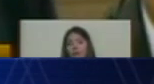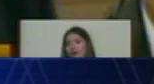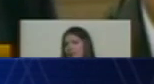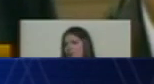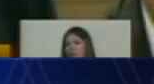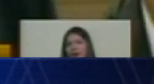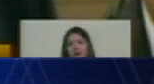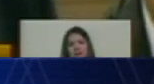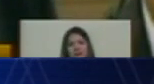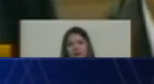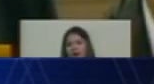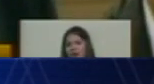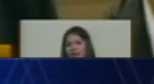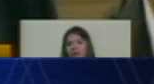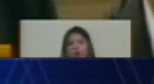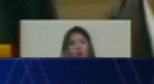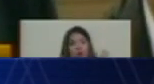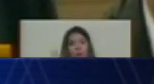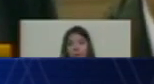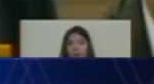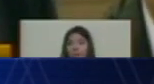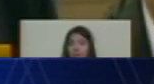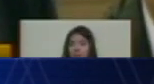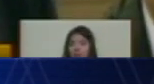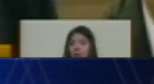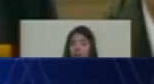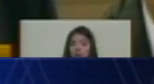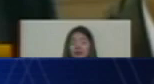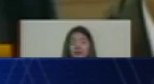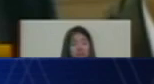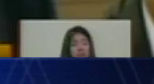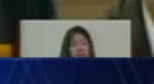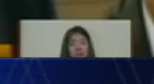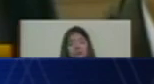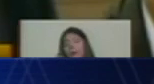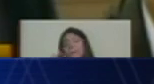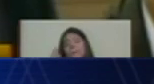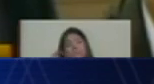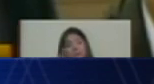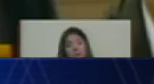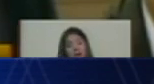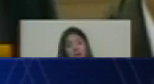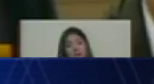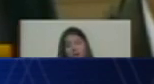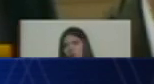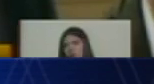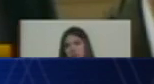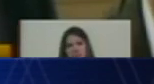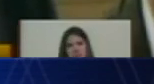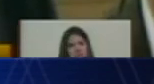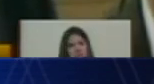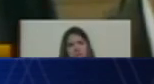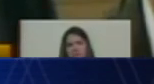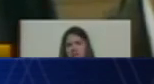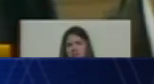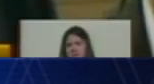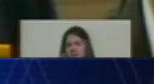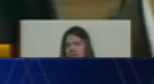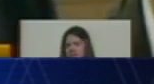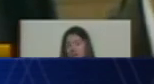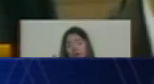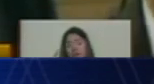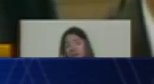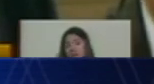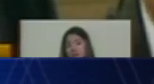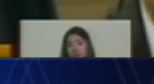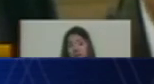con el mandato de los Estados miembros, pero que además están plagados de mentiras, datos incomprobables, argumentos tergiversados y